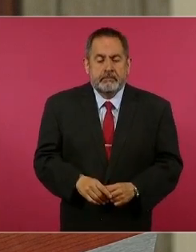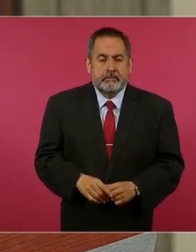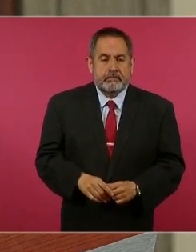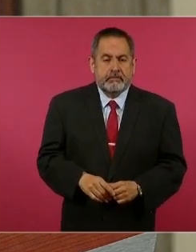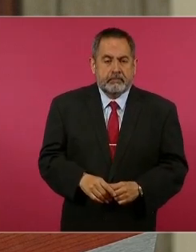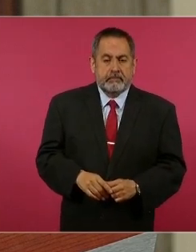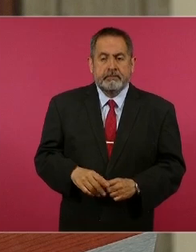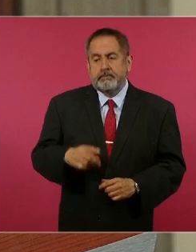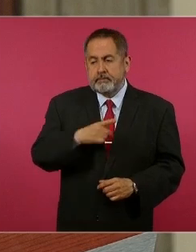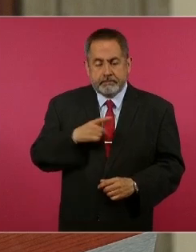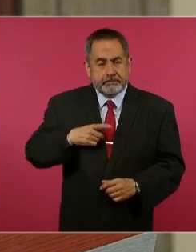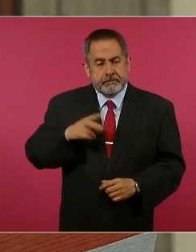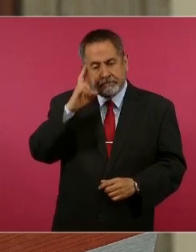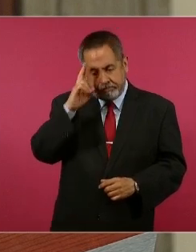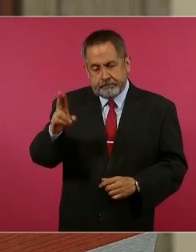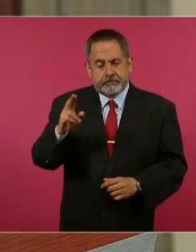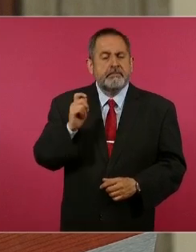hacer respetar